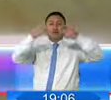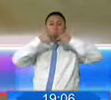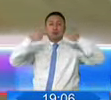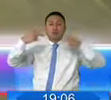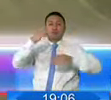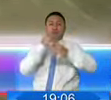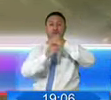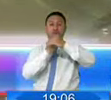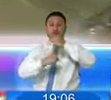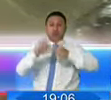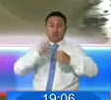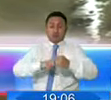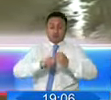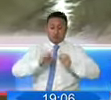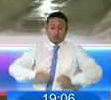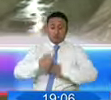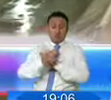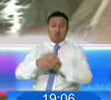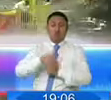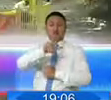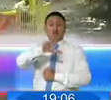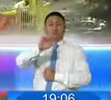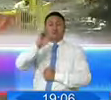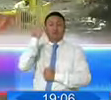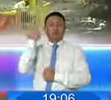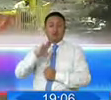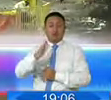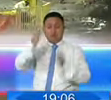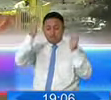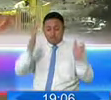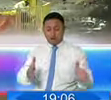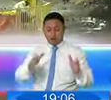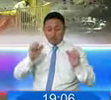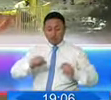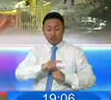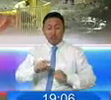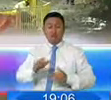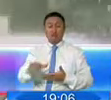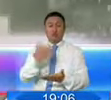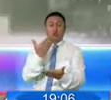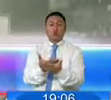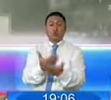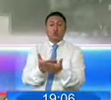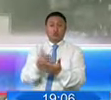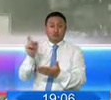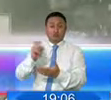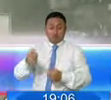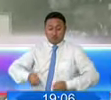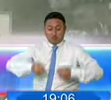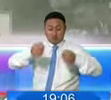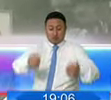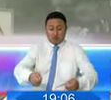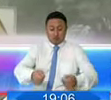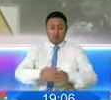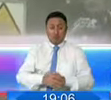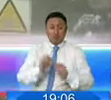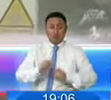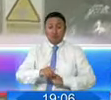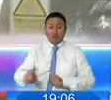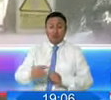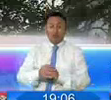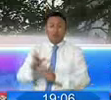de Quito informó que tiene 30 días de plazo por ley para presentar la documentación necesaria para desvanecer